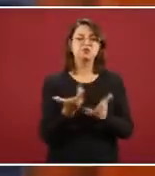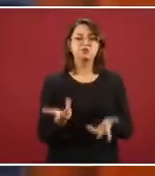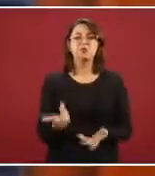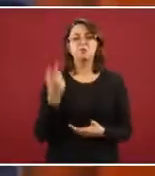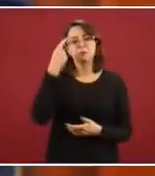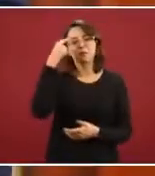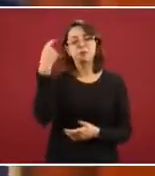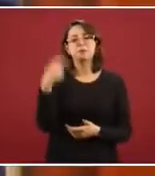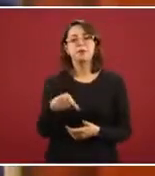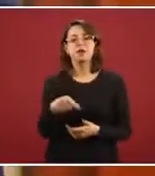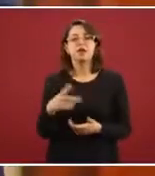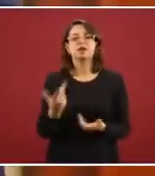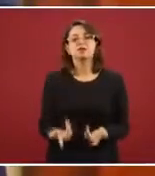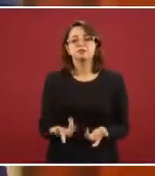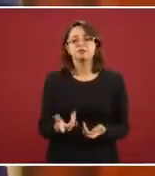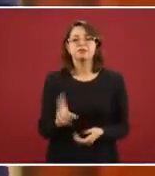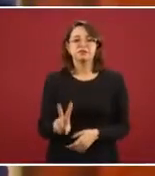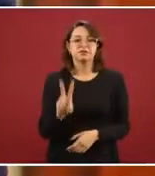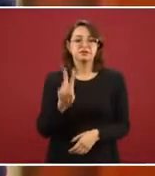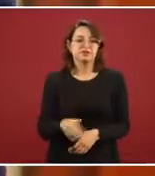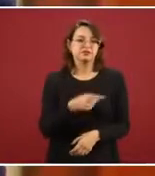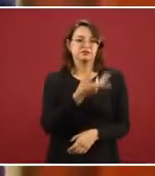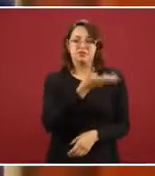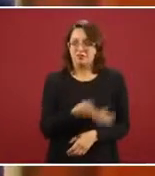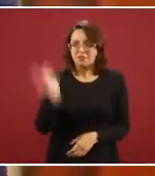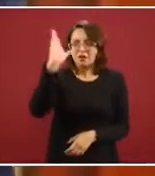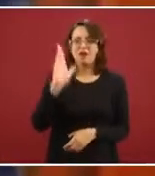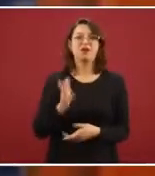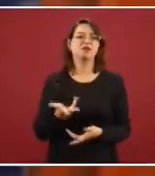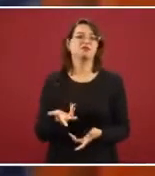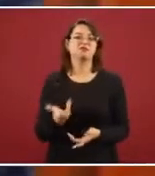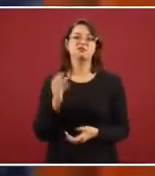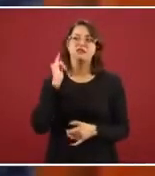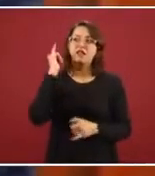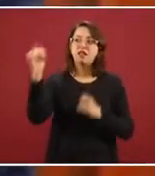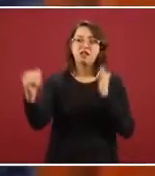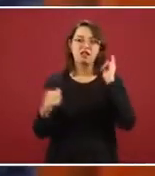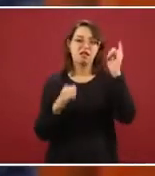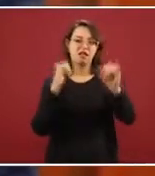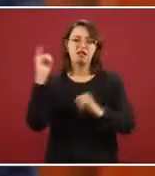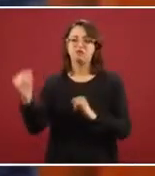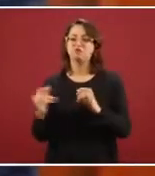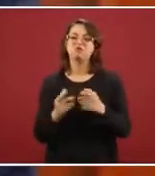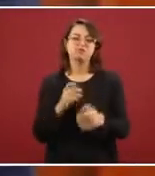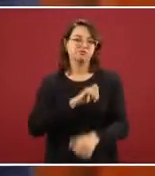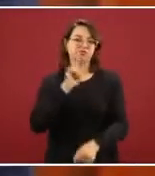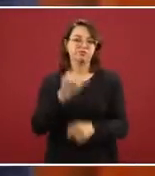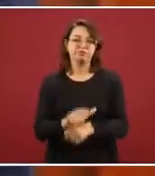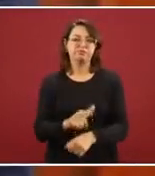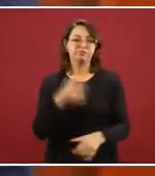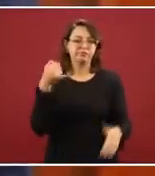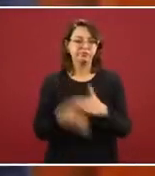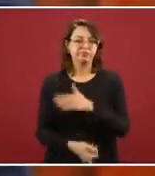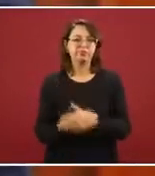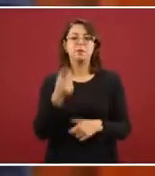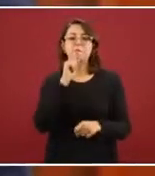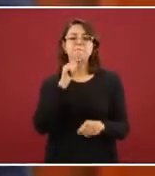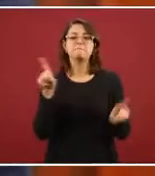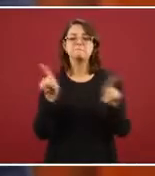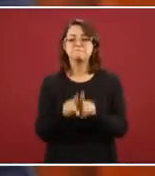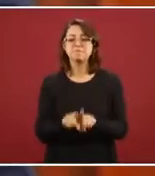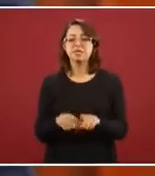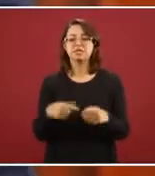el propósito de que se tengan médicos y especialistas en todos lados y en las zonas